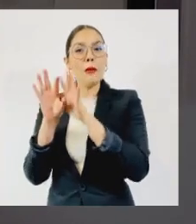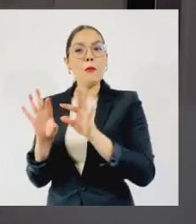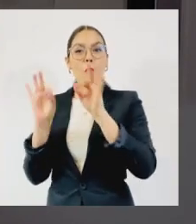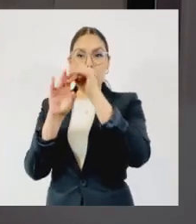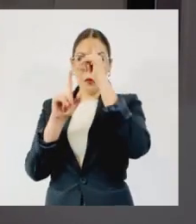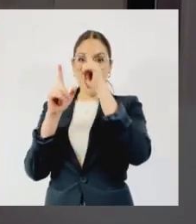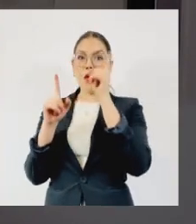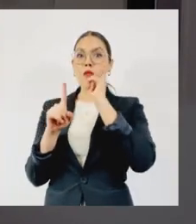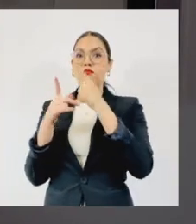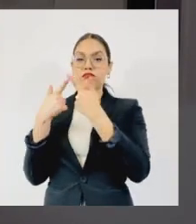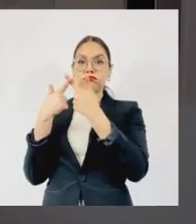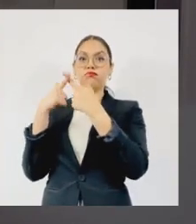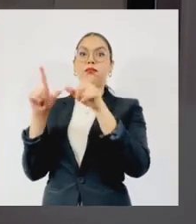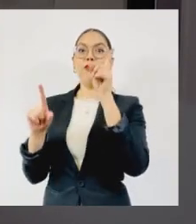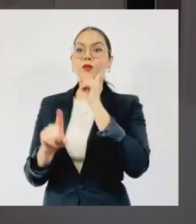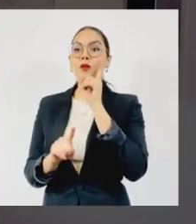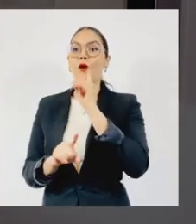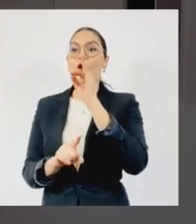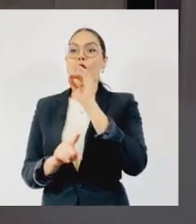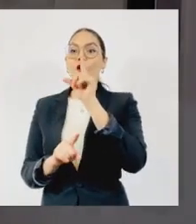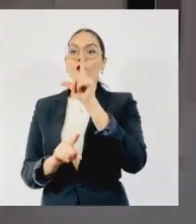llevar un caso tan polémico?